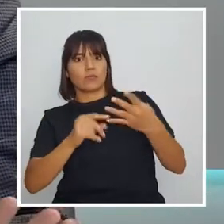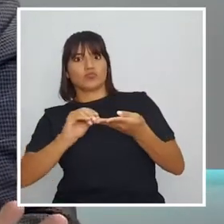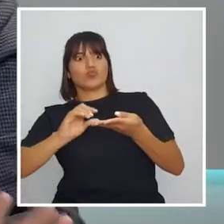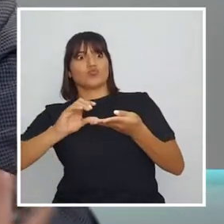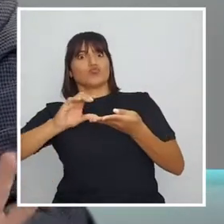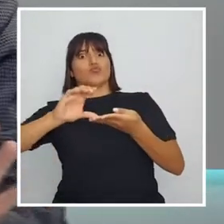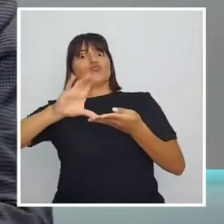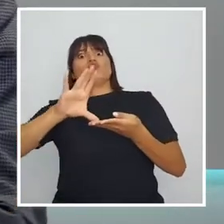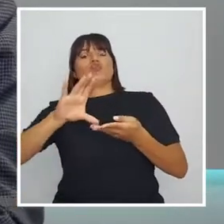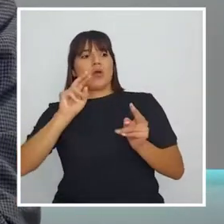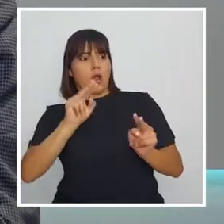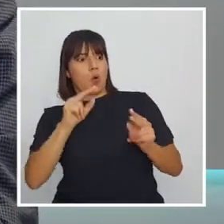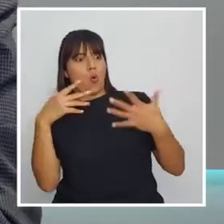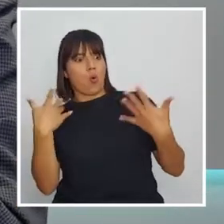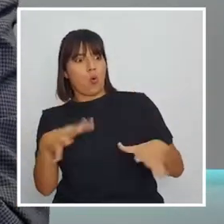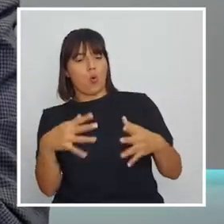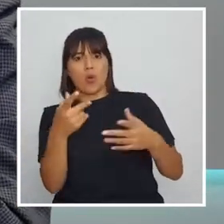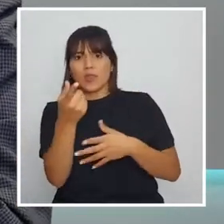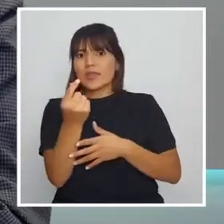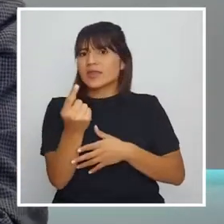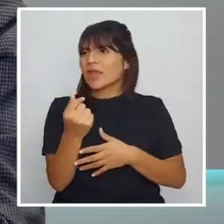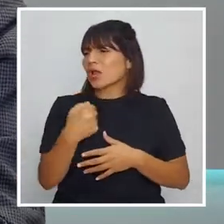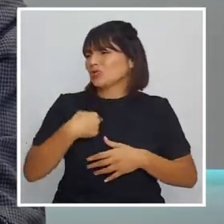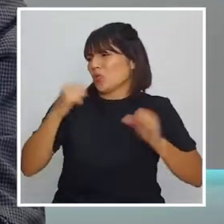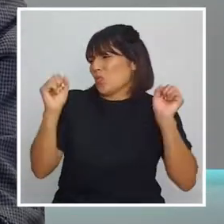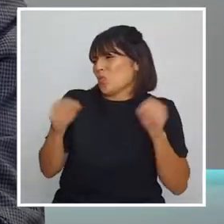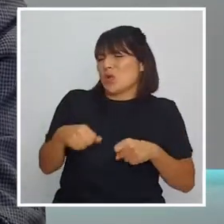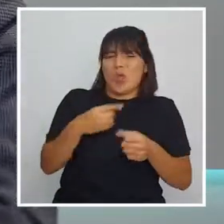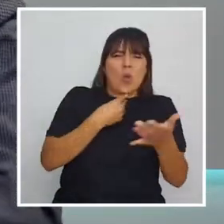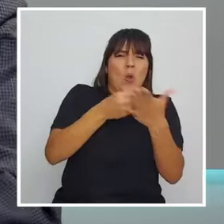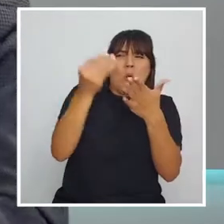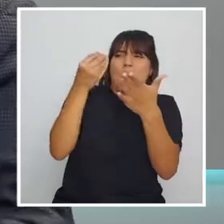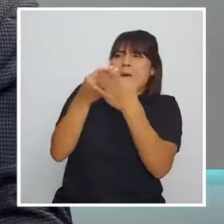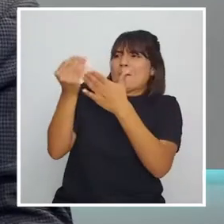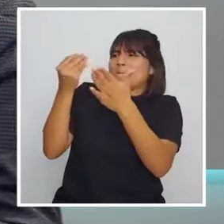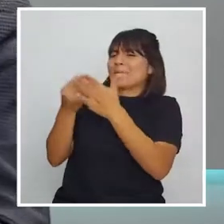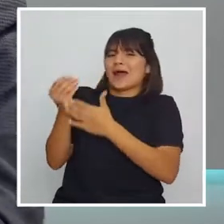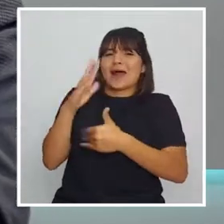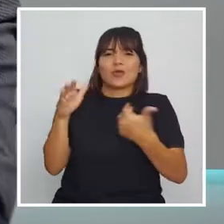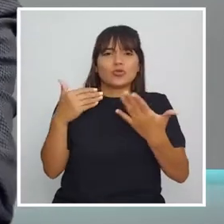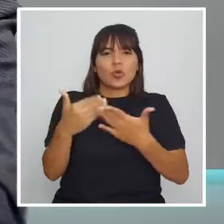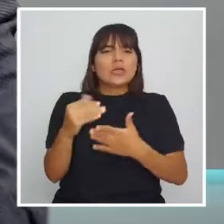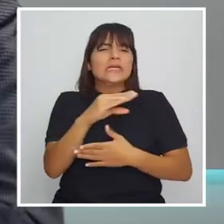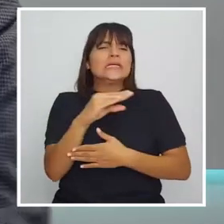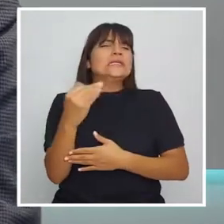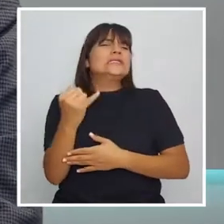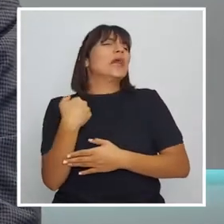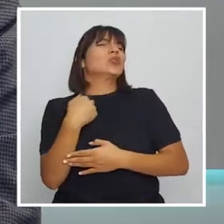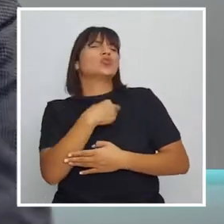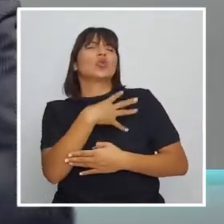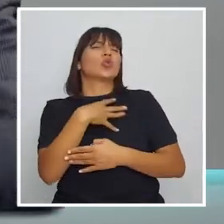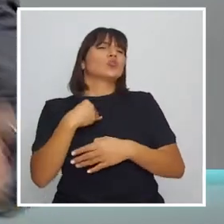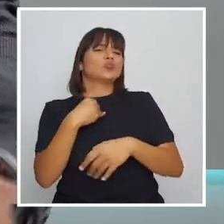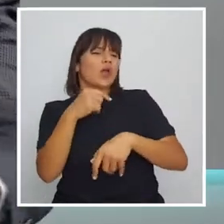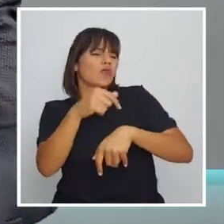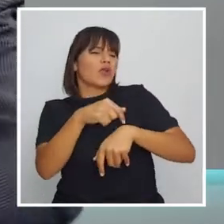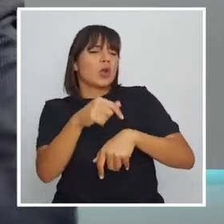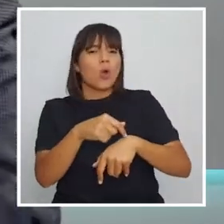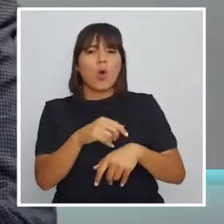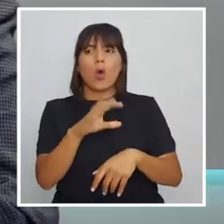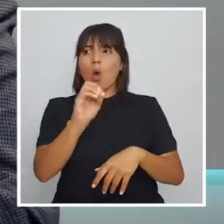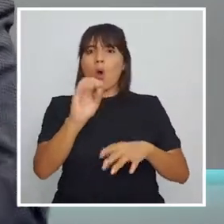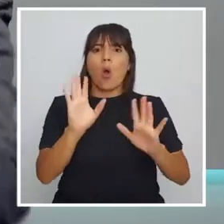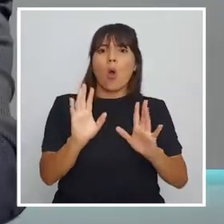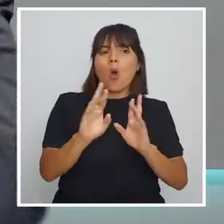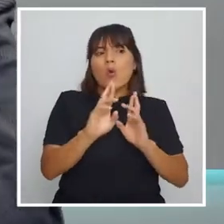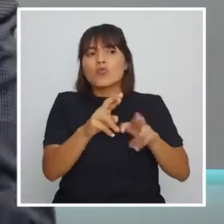montón de plata? No, hombre, pero si aquí me alcanza para todo. Y los que somos fiebres para los relojes, entonces nos ocurre comprarnos esto, un